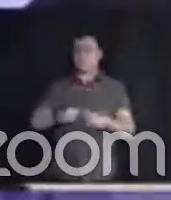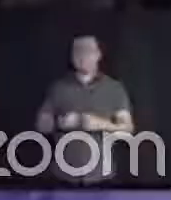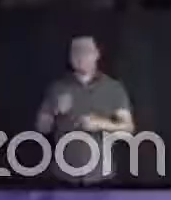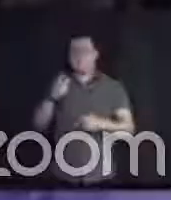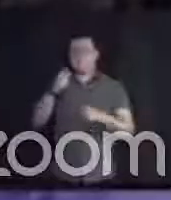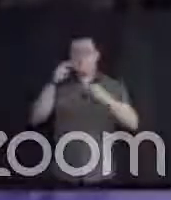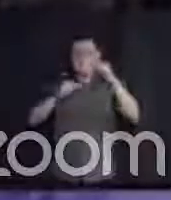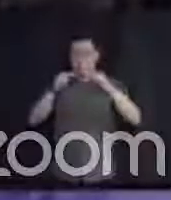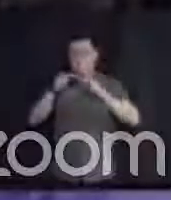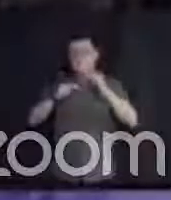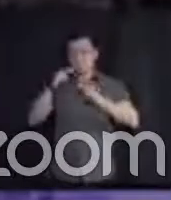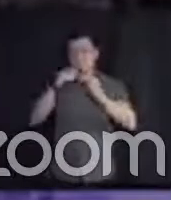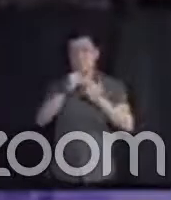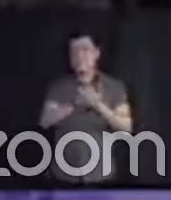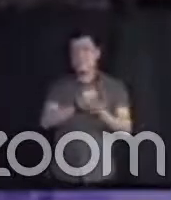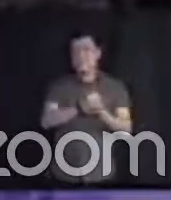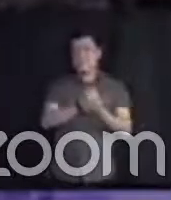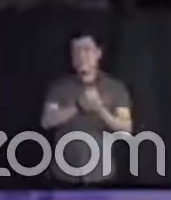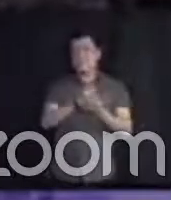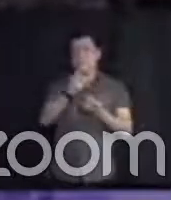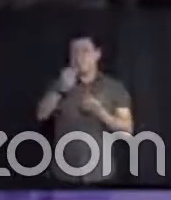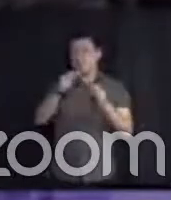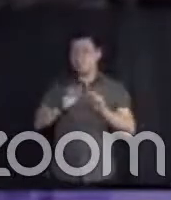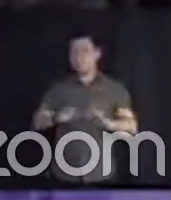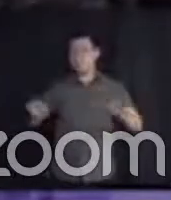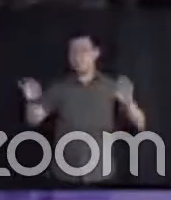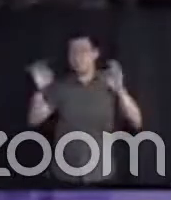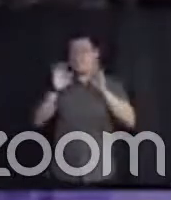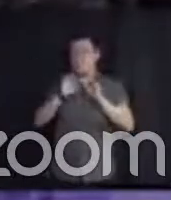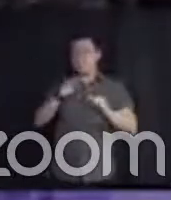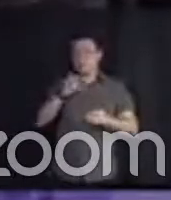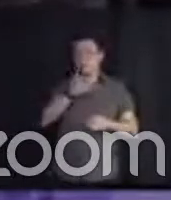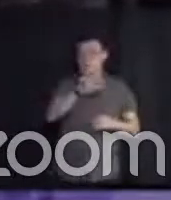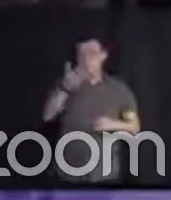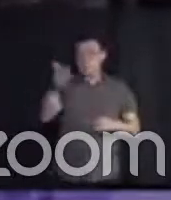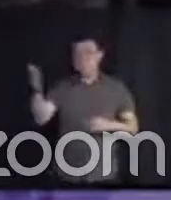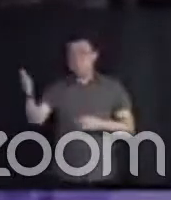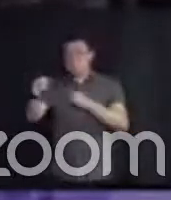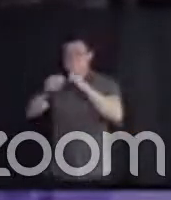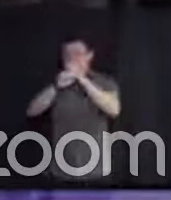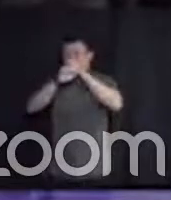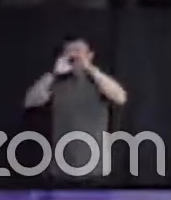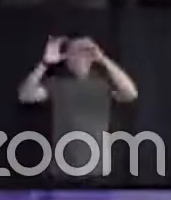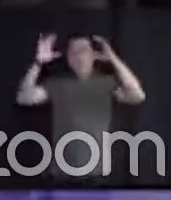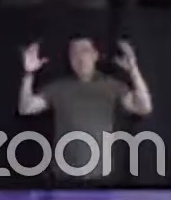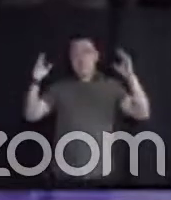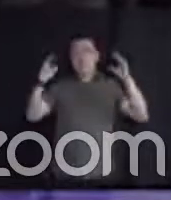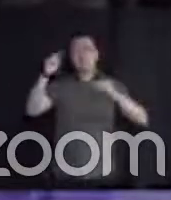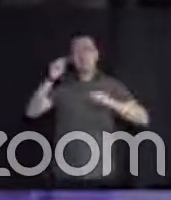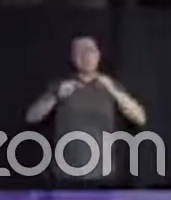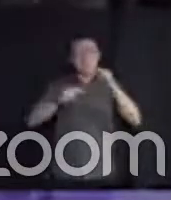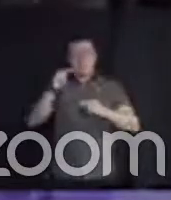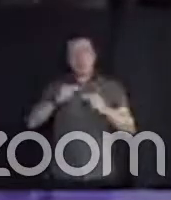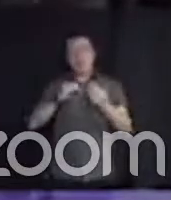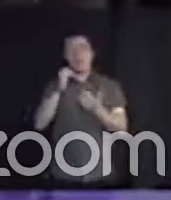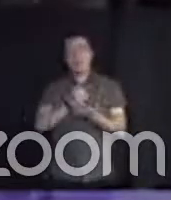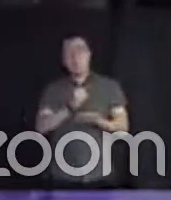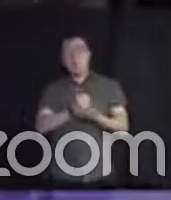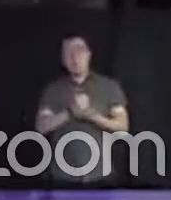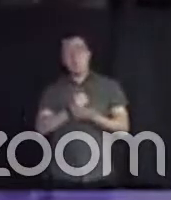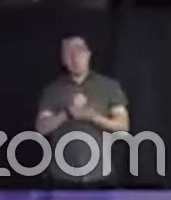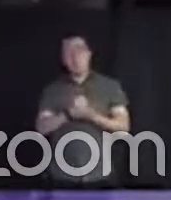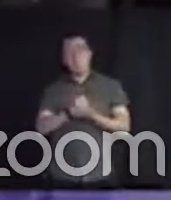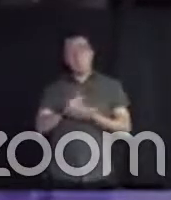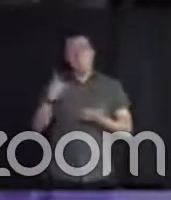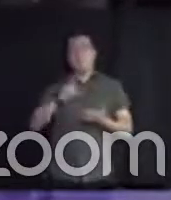en diamante. Y en los niveles oro es muy importante que ustedes visualicen que el nivel de carrera